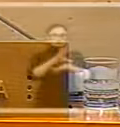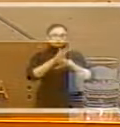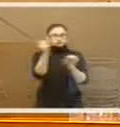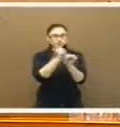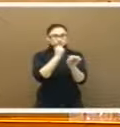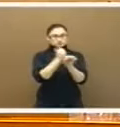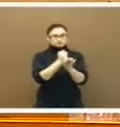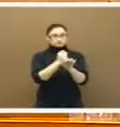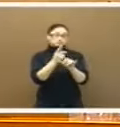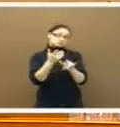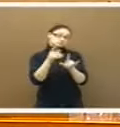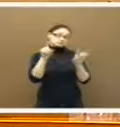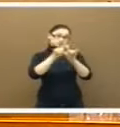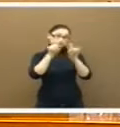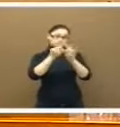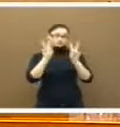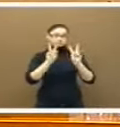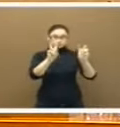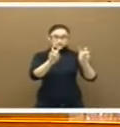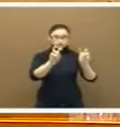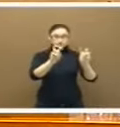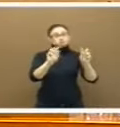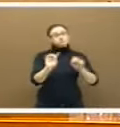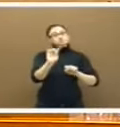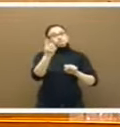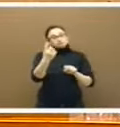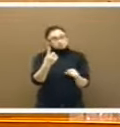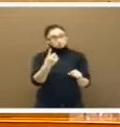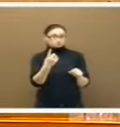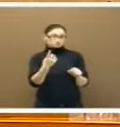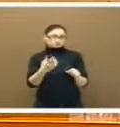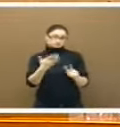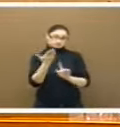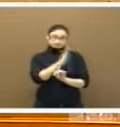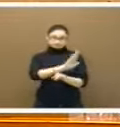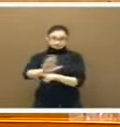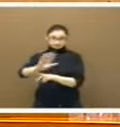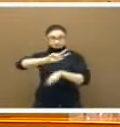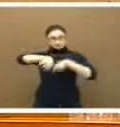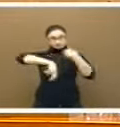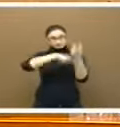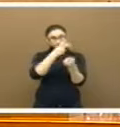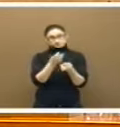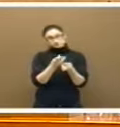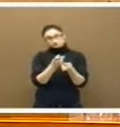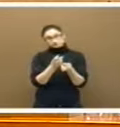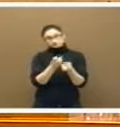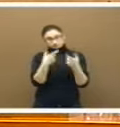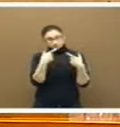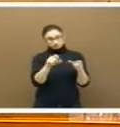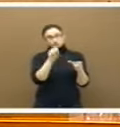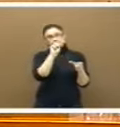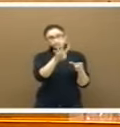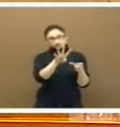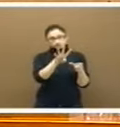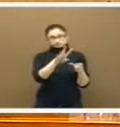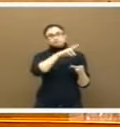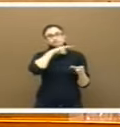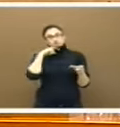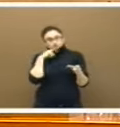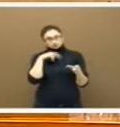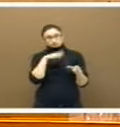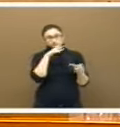e Innovación. A continuación, señorías, en primer lugar, someto a la consideración de la Cámara las enmiendas referidas a esta sección 14 y que han sido reservadas